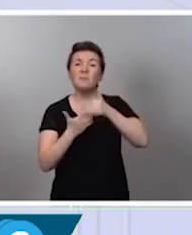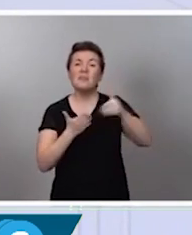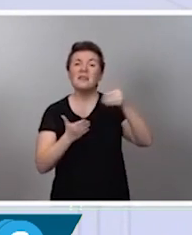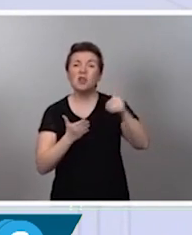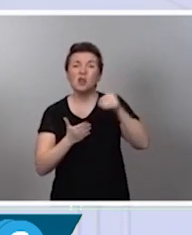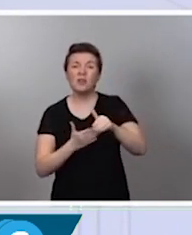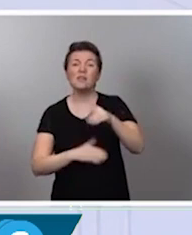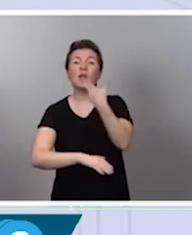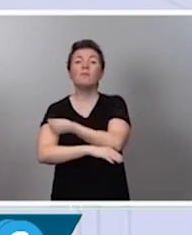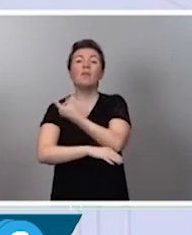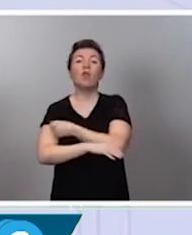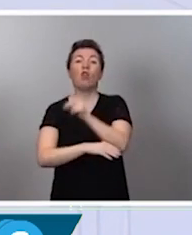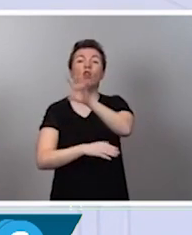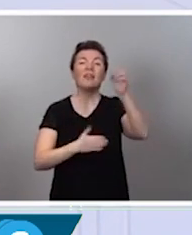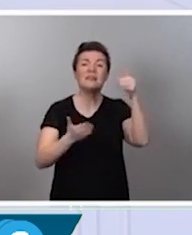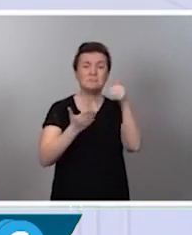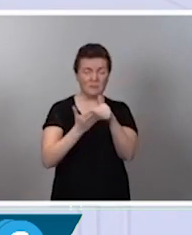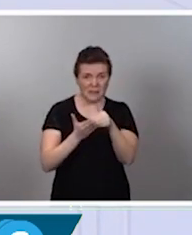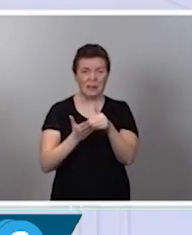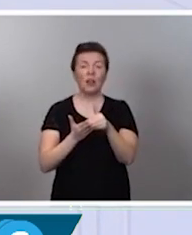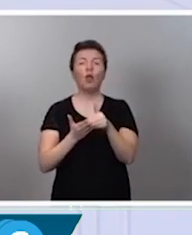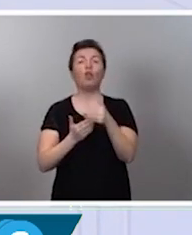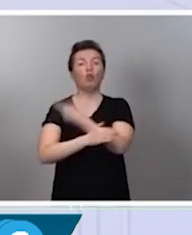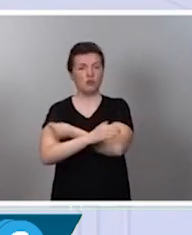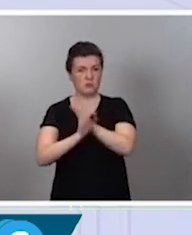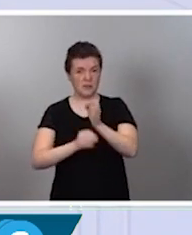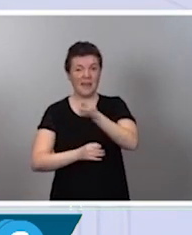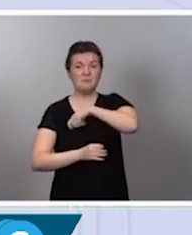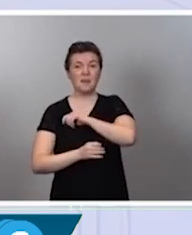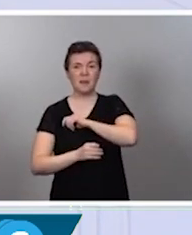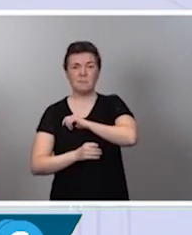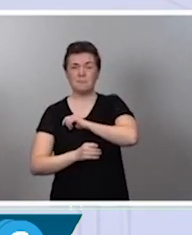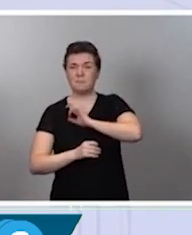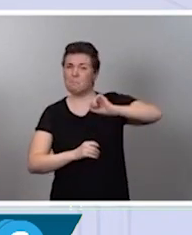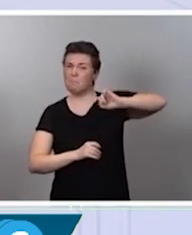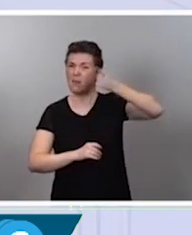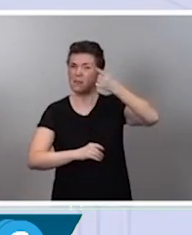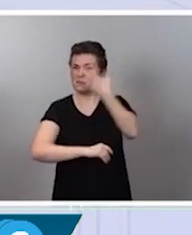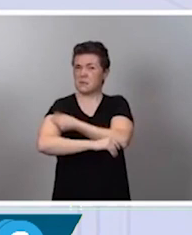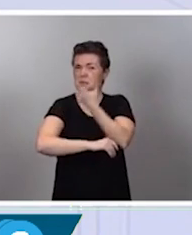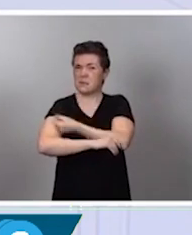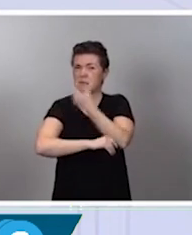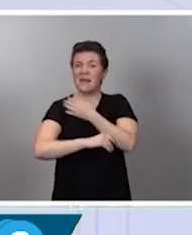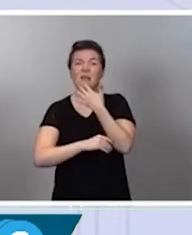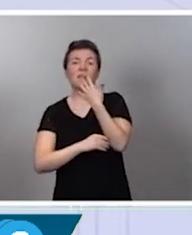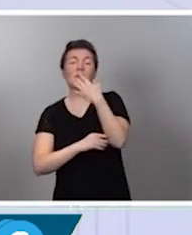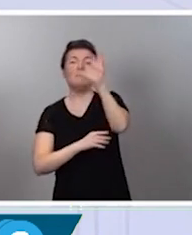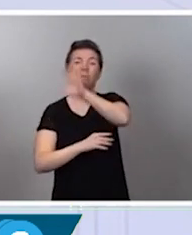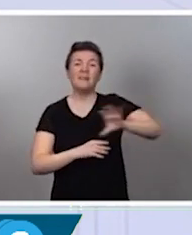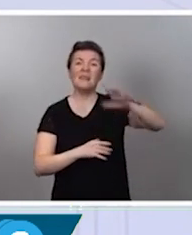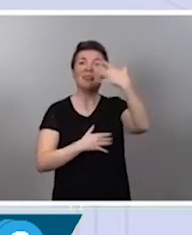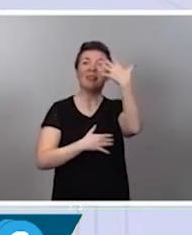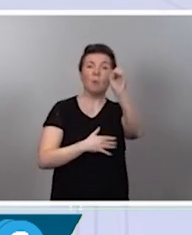son para celebrarlos por parte de nadie. Y además, lo primero que deberíamos entender es que esa misma izquierda que decía en